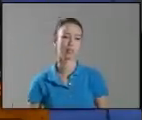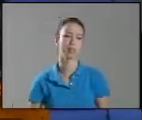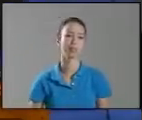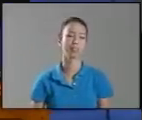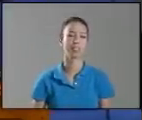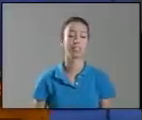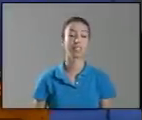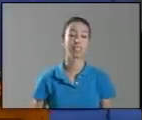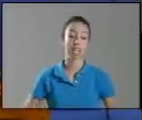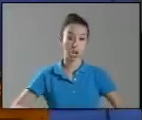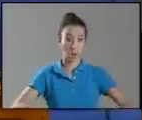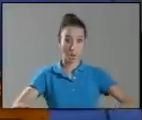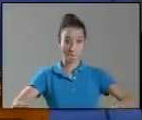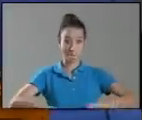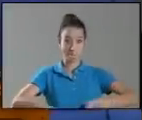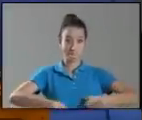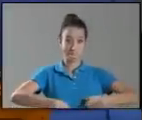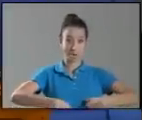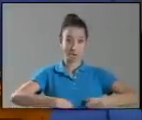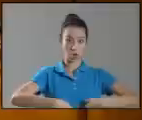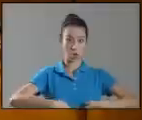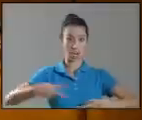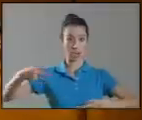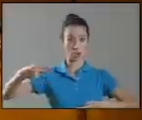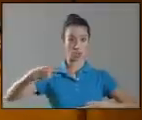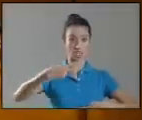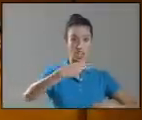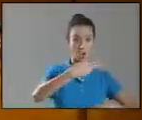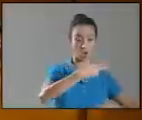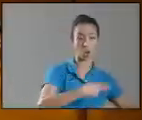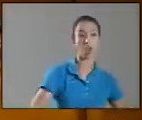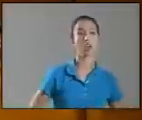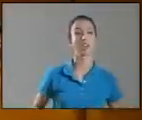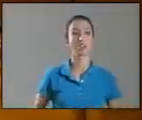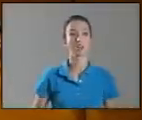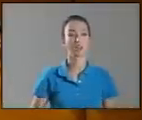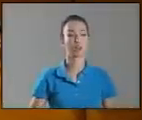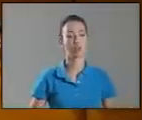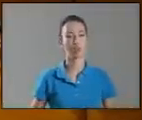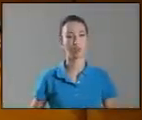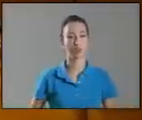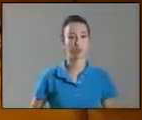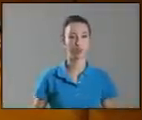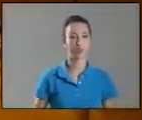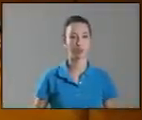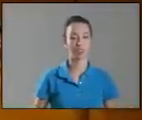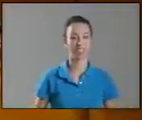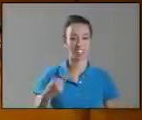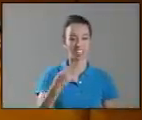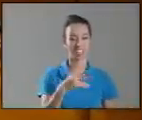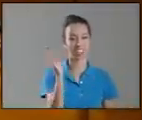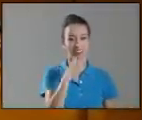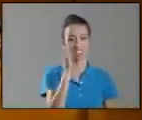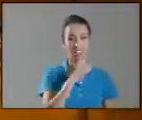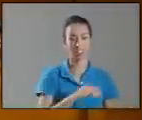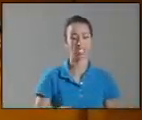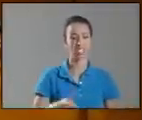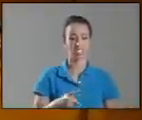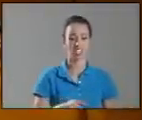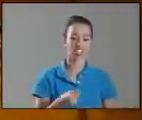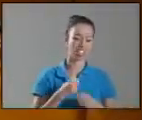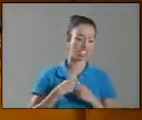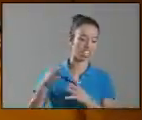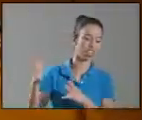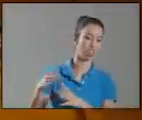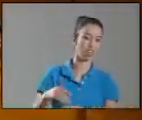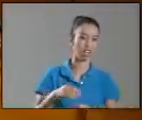Si es que este paisucho, y el ombligo lo dejó tirado, hermano, allá, le cortaron con clavo de línea,